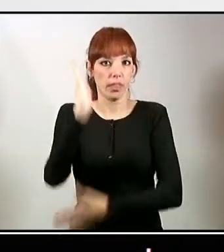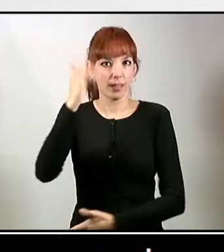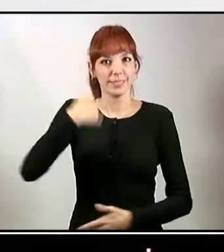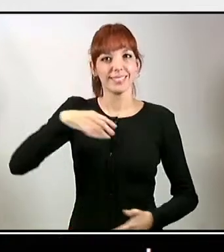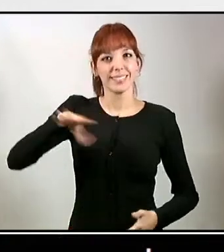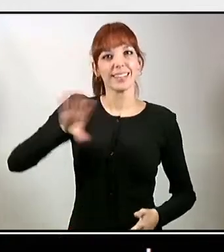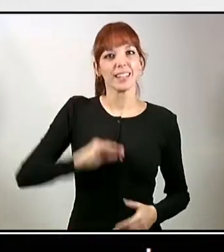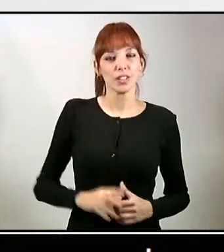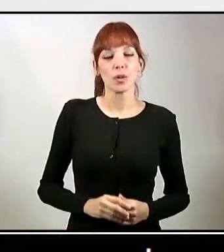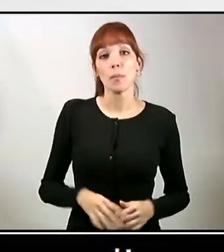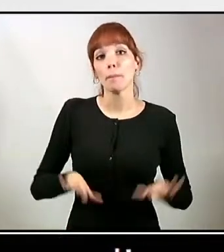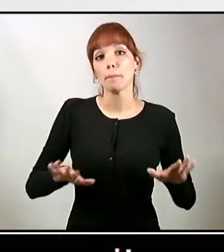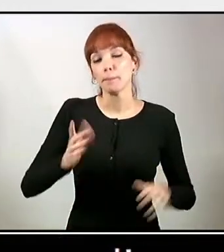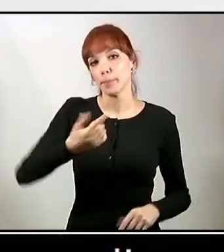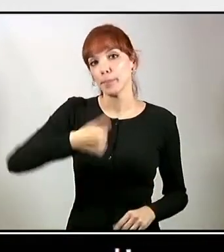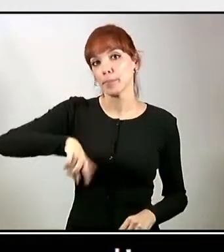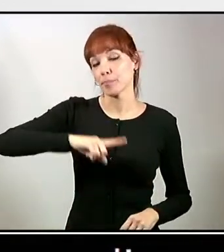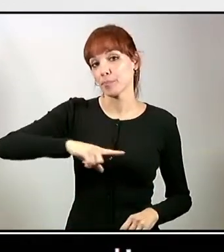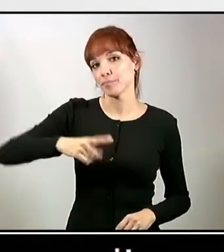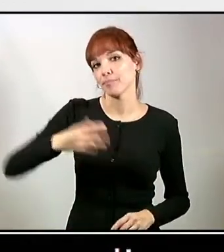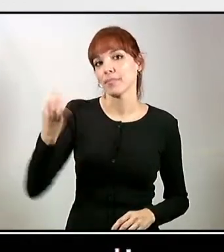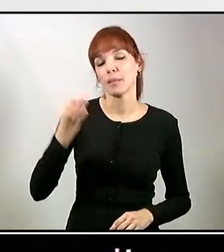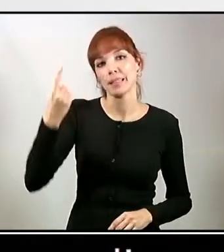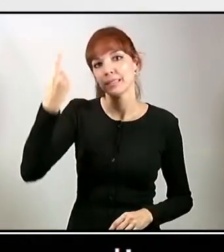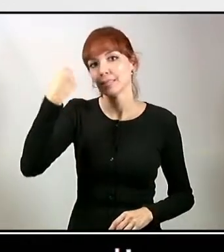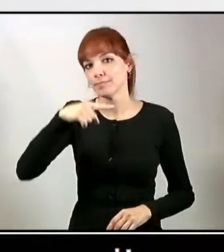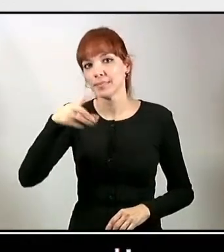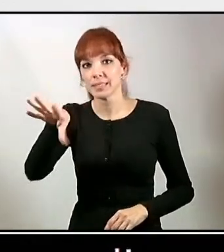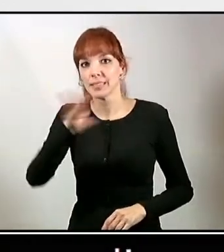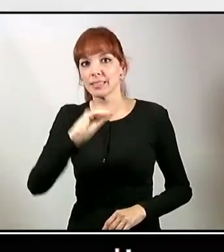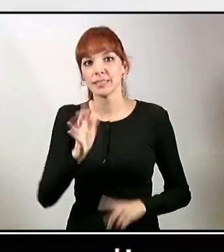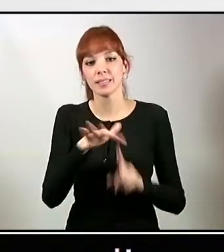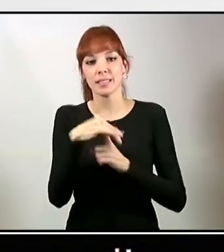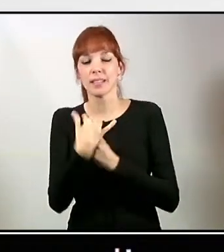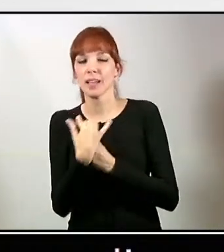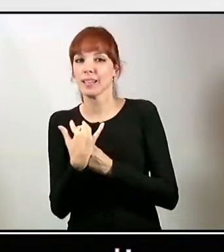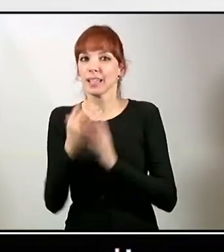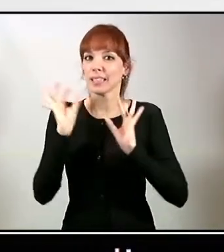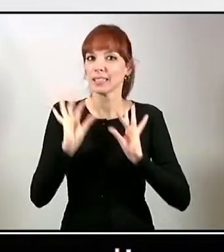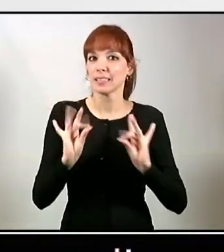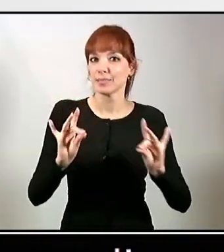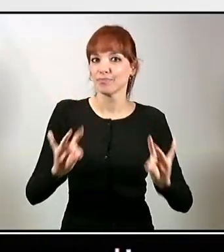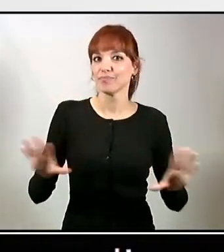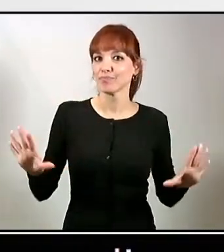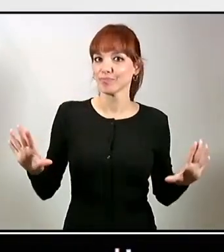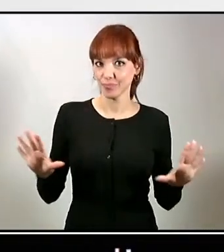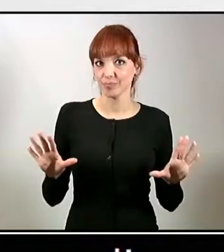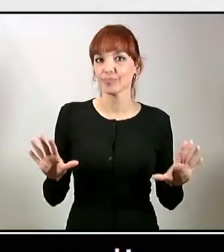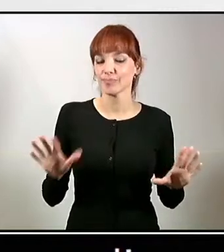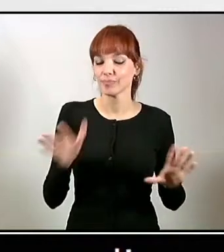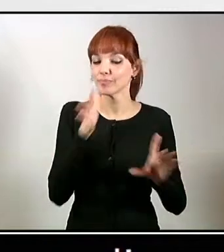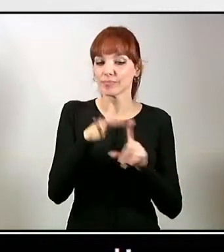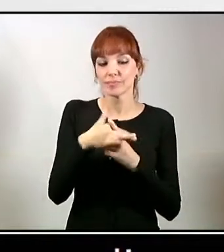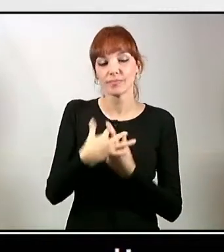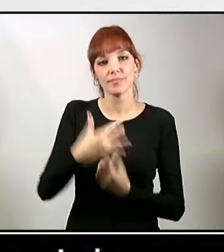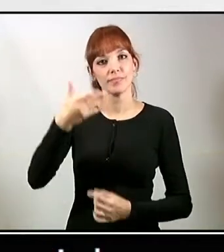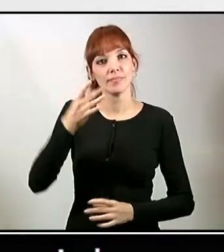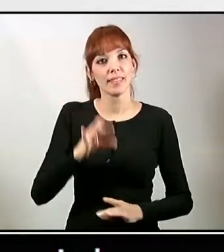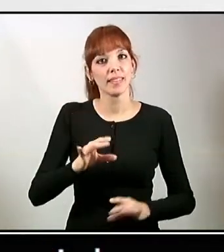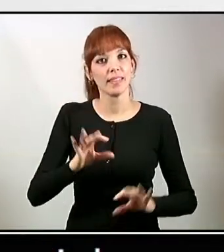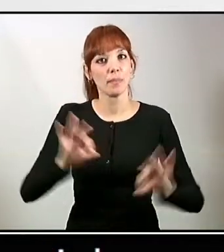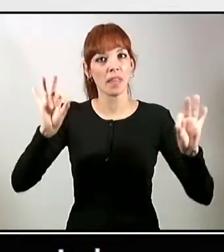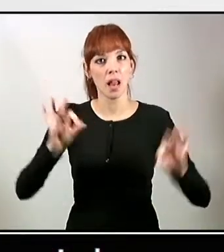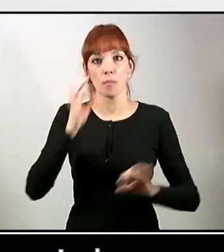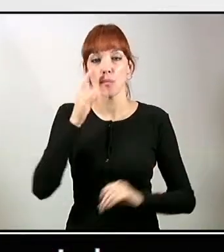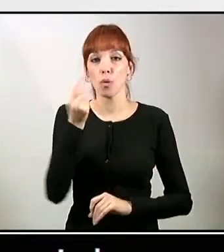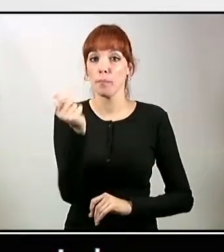Pero todos tenemos que entender en que vivimos en un momento de especial relevancia con respecto a los